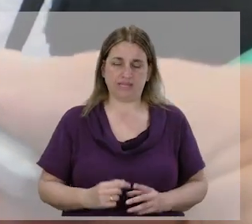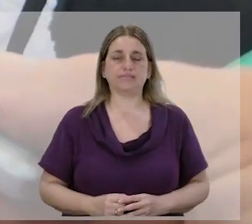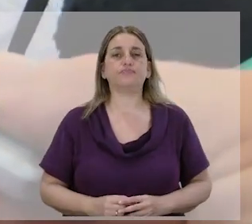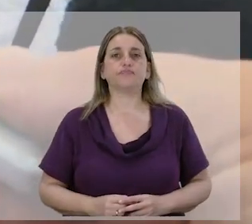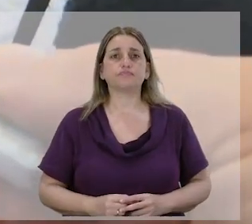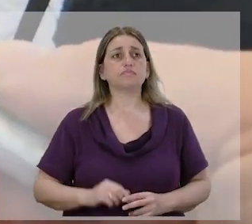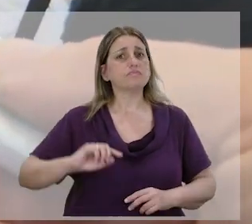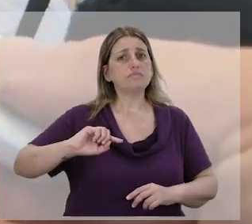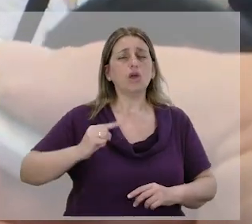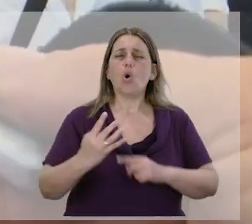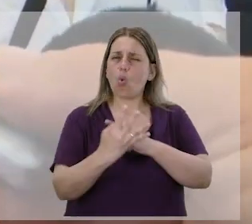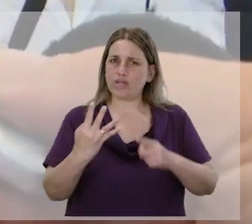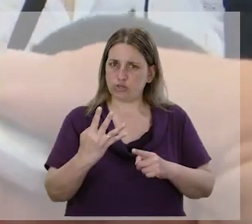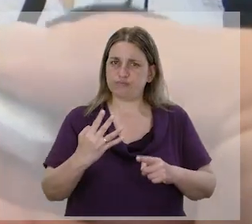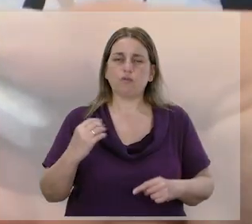elementos fundamentales.